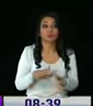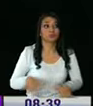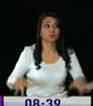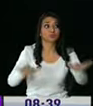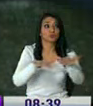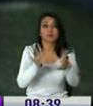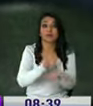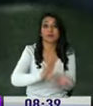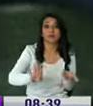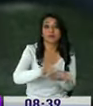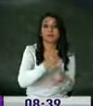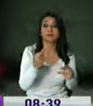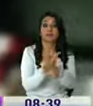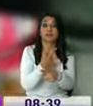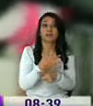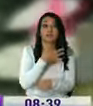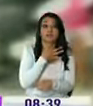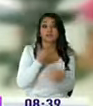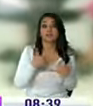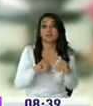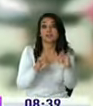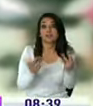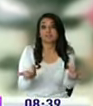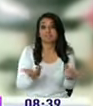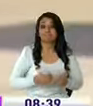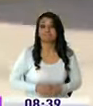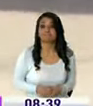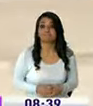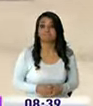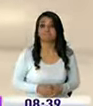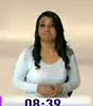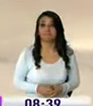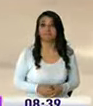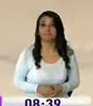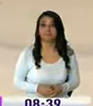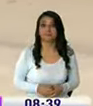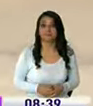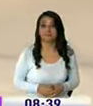mismo nivel de su impotencia, informó Jorge Escobar.